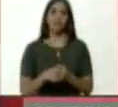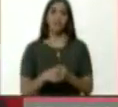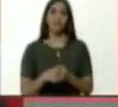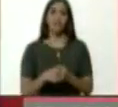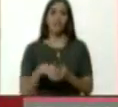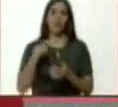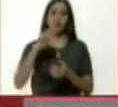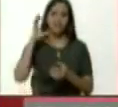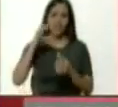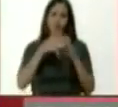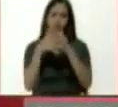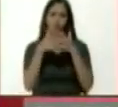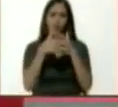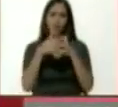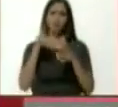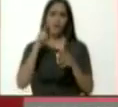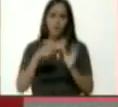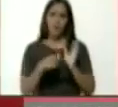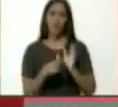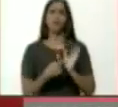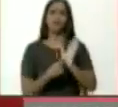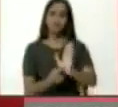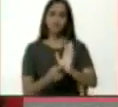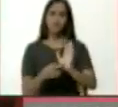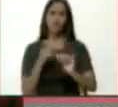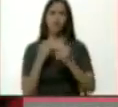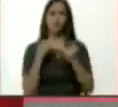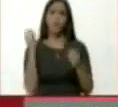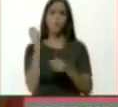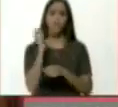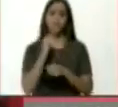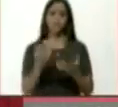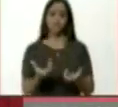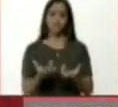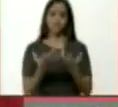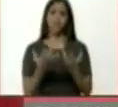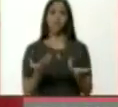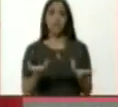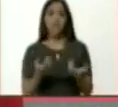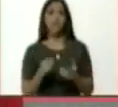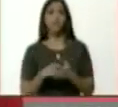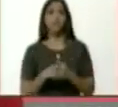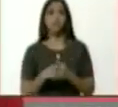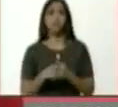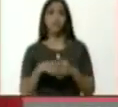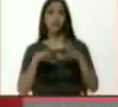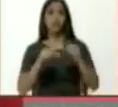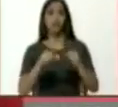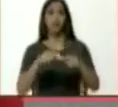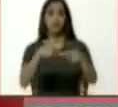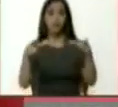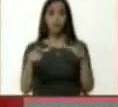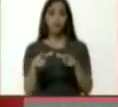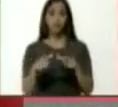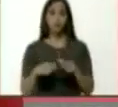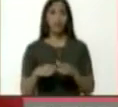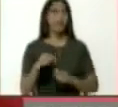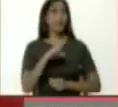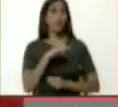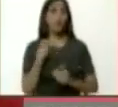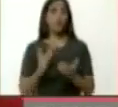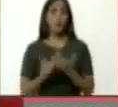que hay una situación que se ha presentado en los últimos meses, bueno, y se ha manejado esta situación. Y no se ha planteado